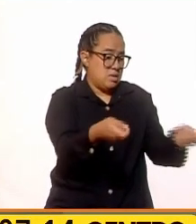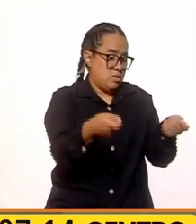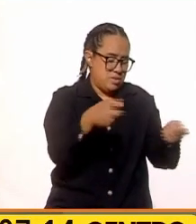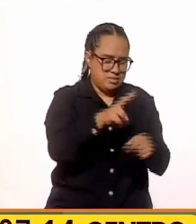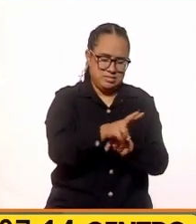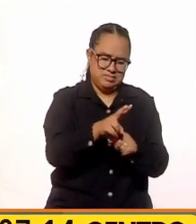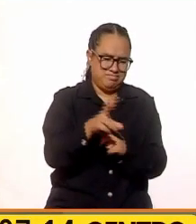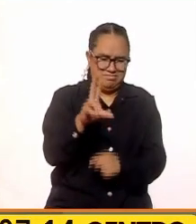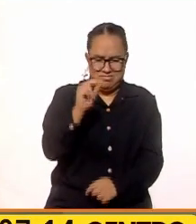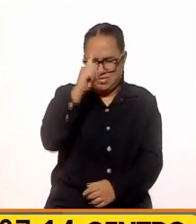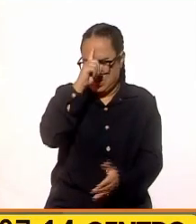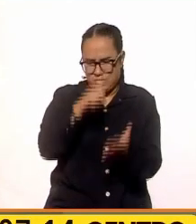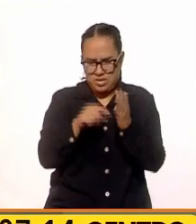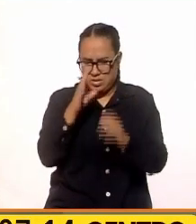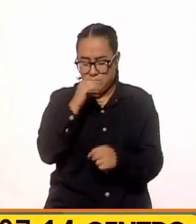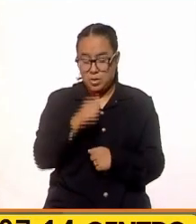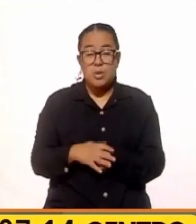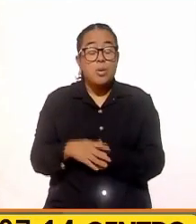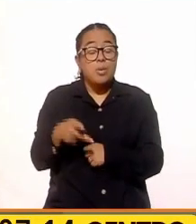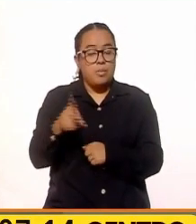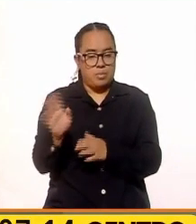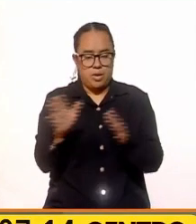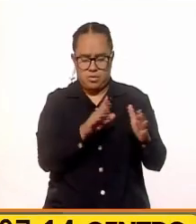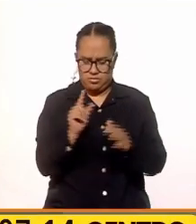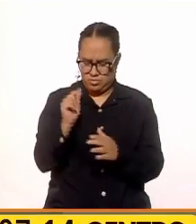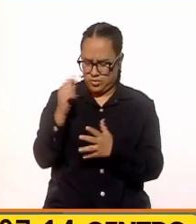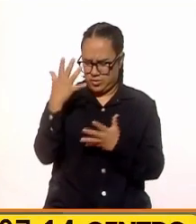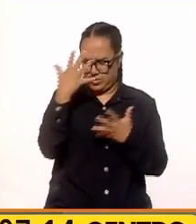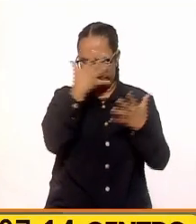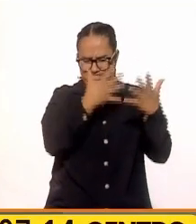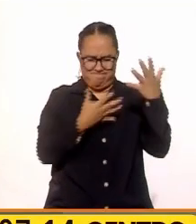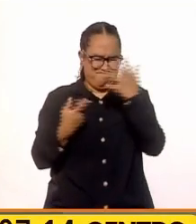otro lado, en estos días que sigue siendo confuso la